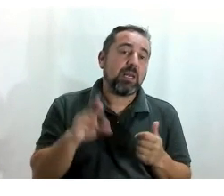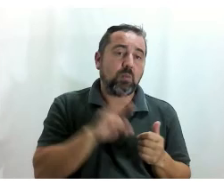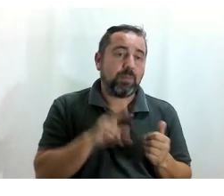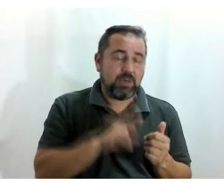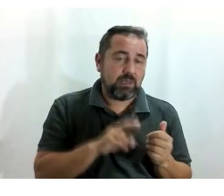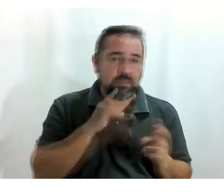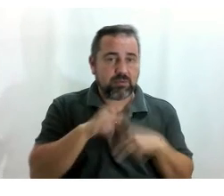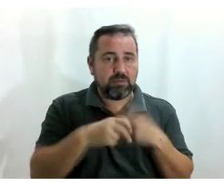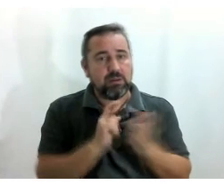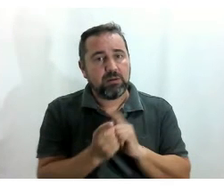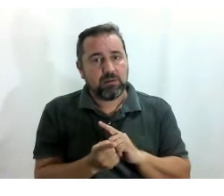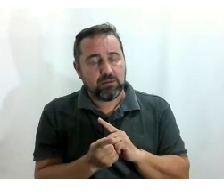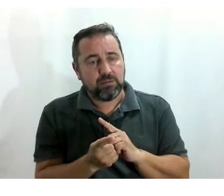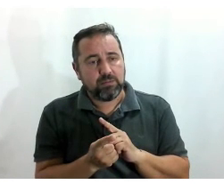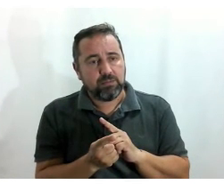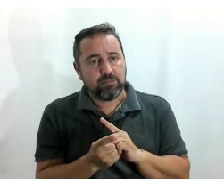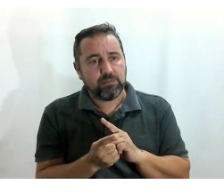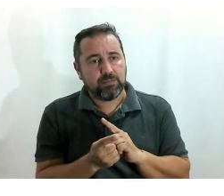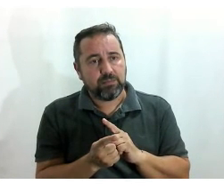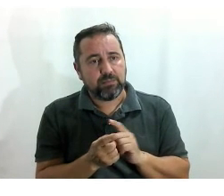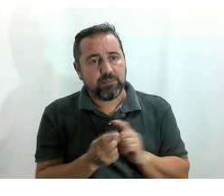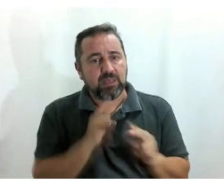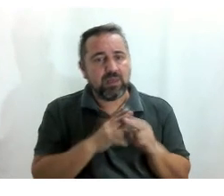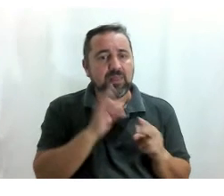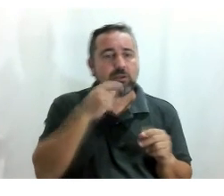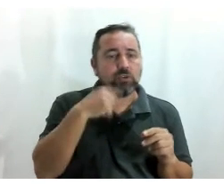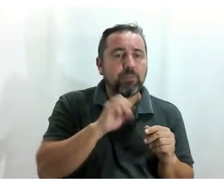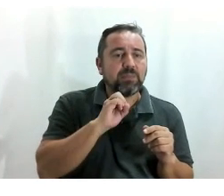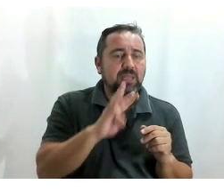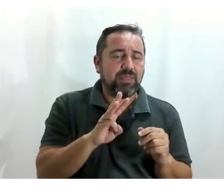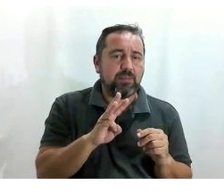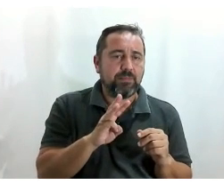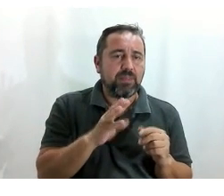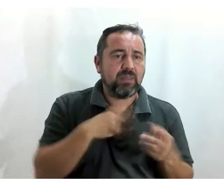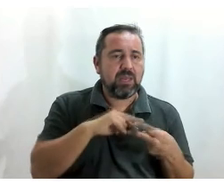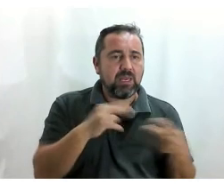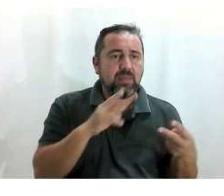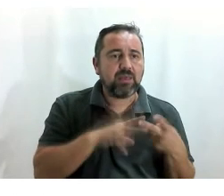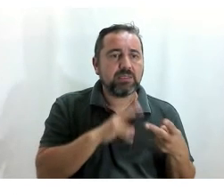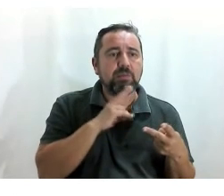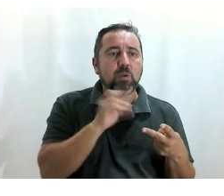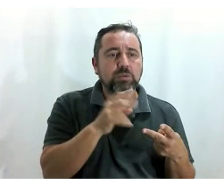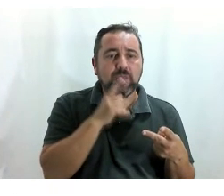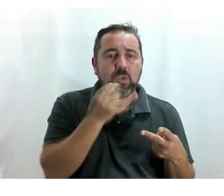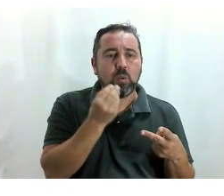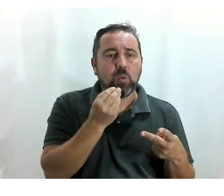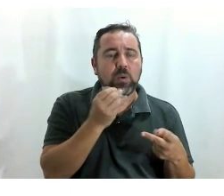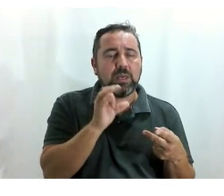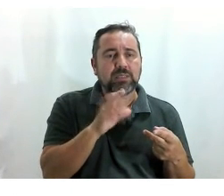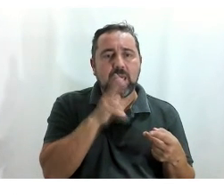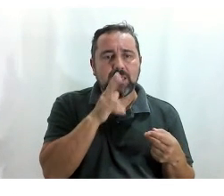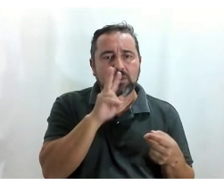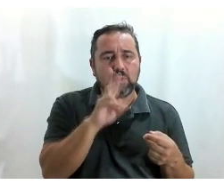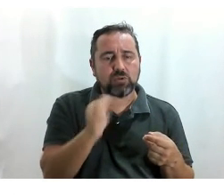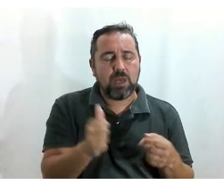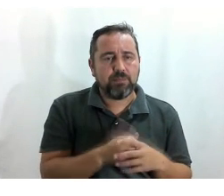en el intrón, en el SOM13 del gen de Usher, el USH2A.